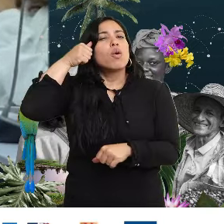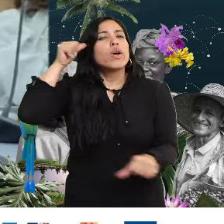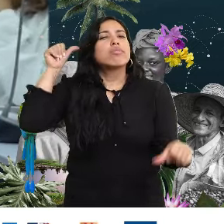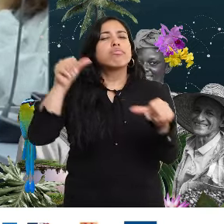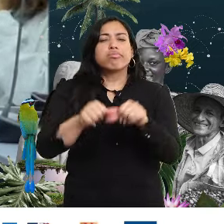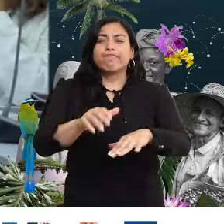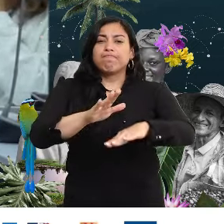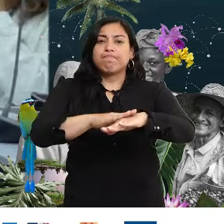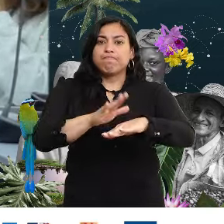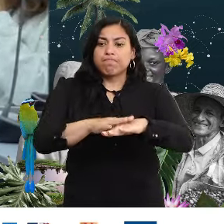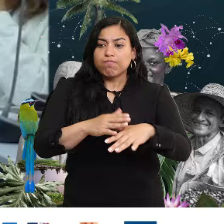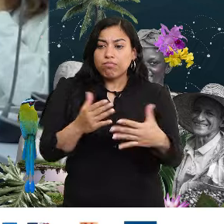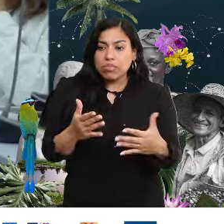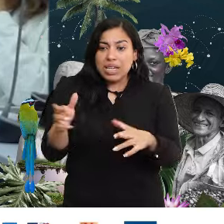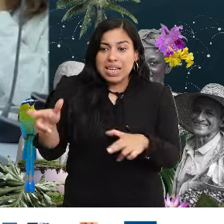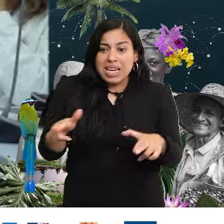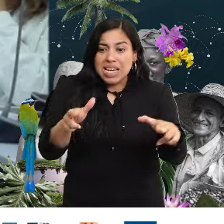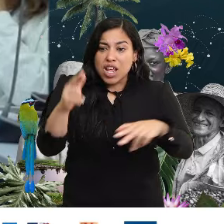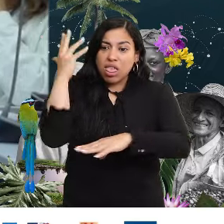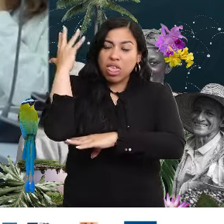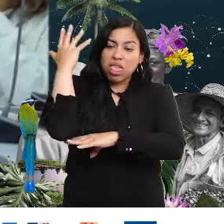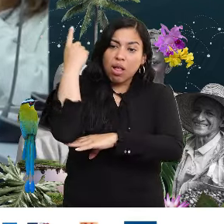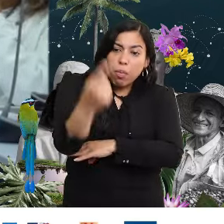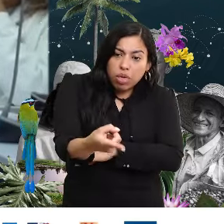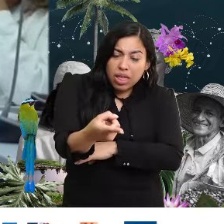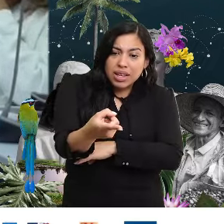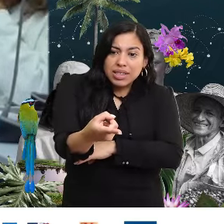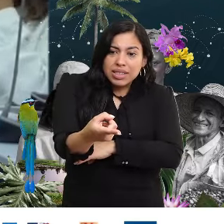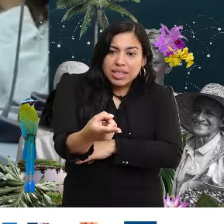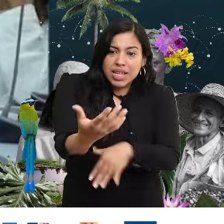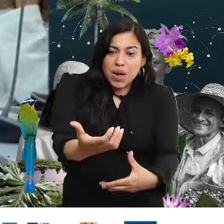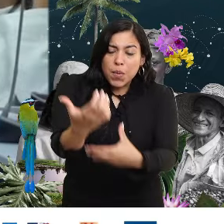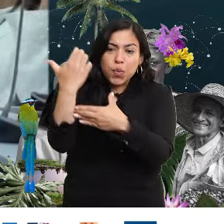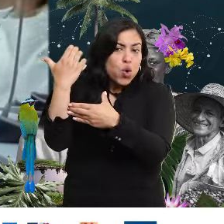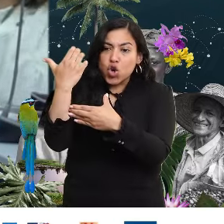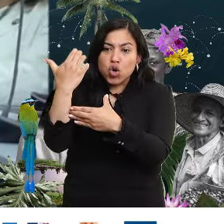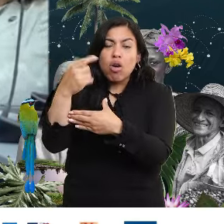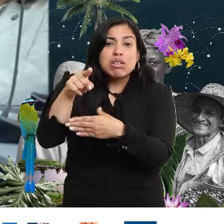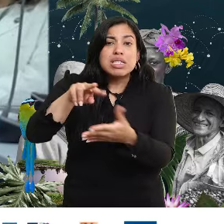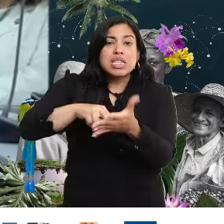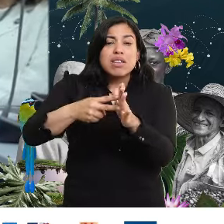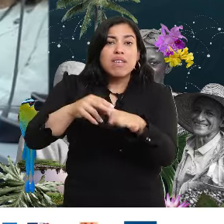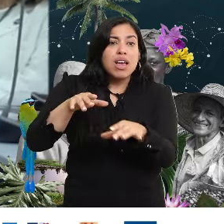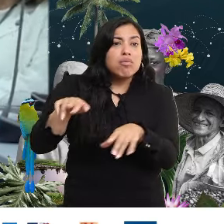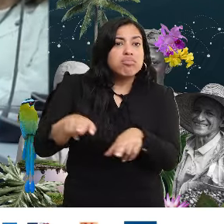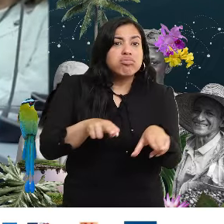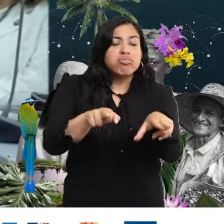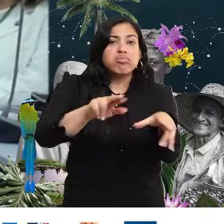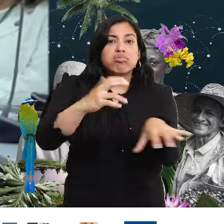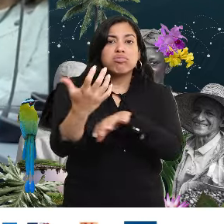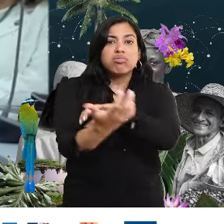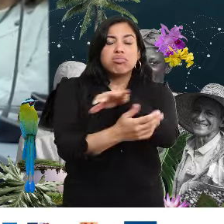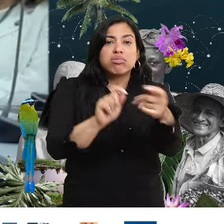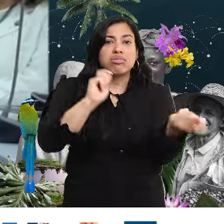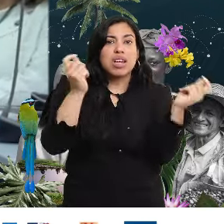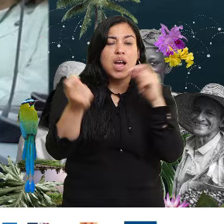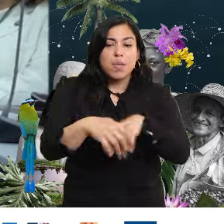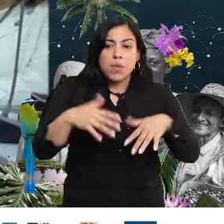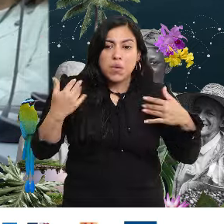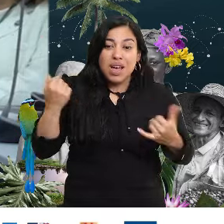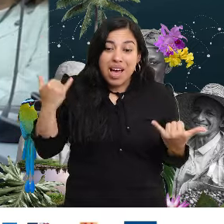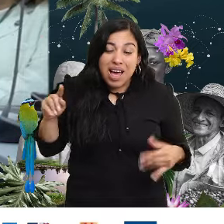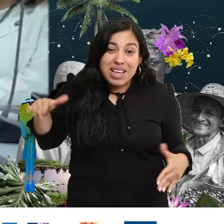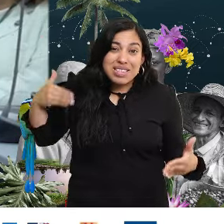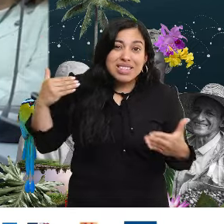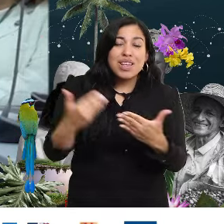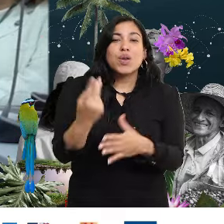es que no pudieron remover esa bonga, y eso cambió el curso del ecosistema y por lo tanto su seguridad. Y 20 años